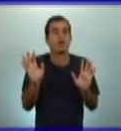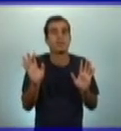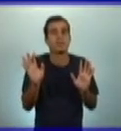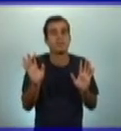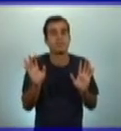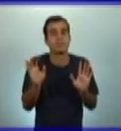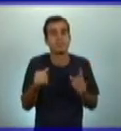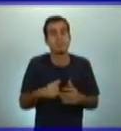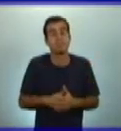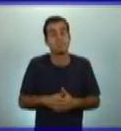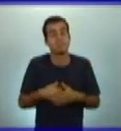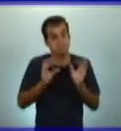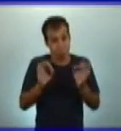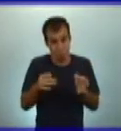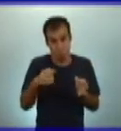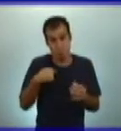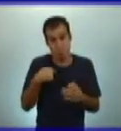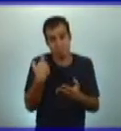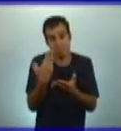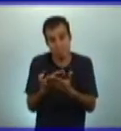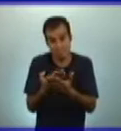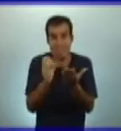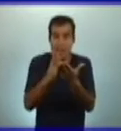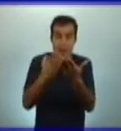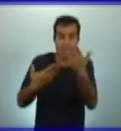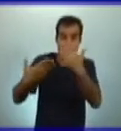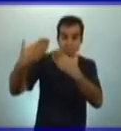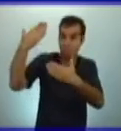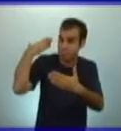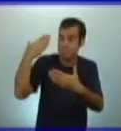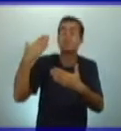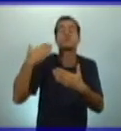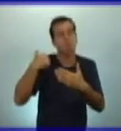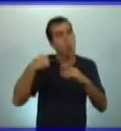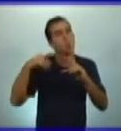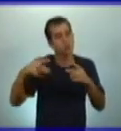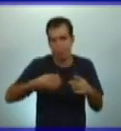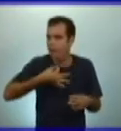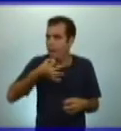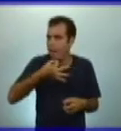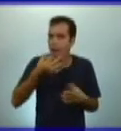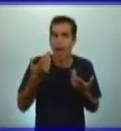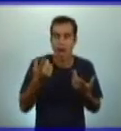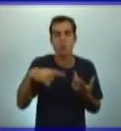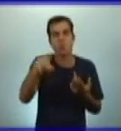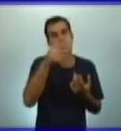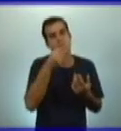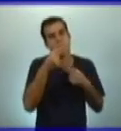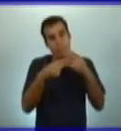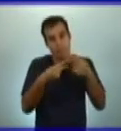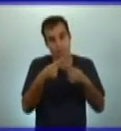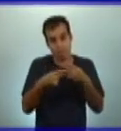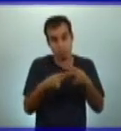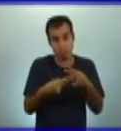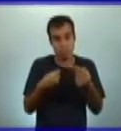propuse. En el encuentro anterior propongo igual que se puede hacer. Yo les traigo un